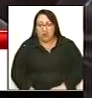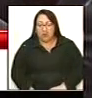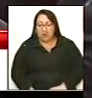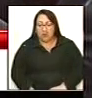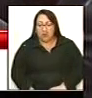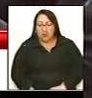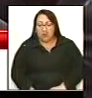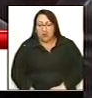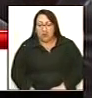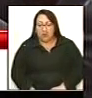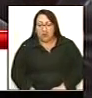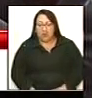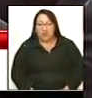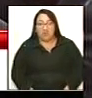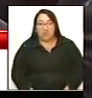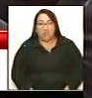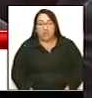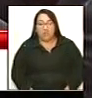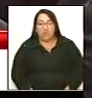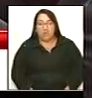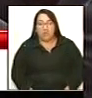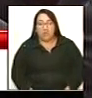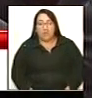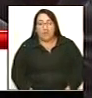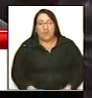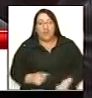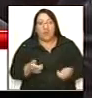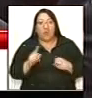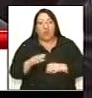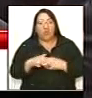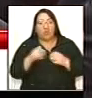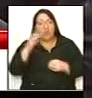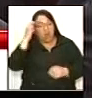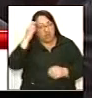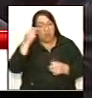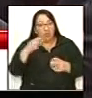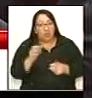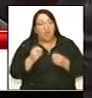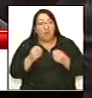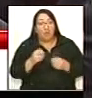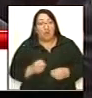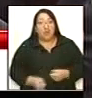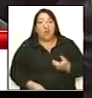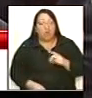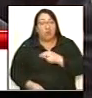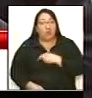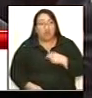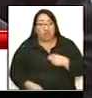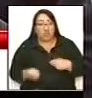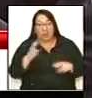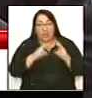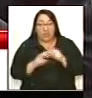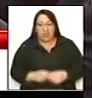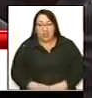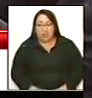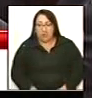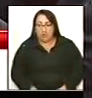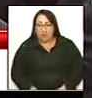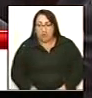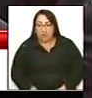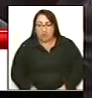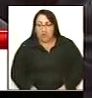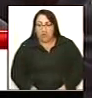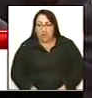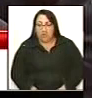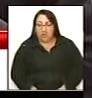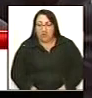un absurdo desde el punto de vista de la doctrina de políticas públicas. Porque cuando nosotros analizamos la evaluación por pares